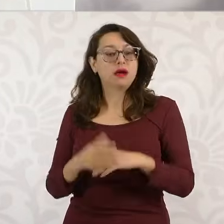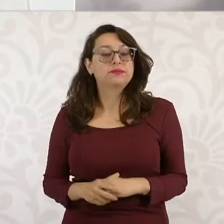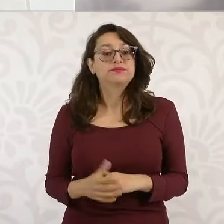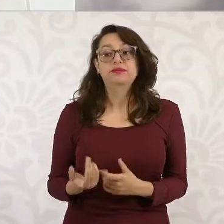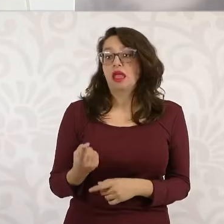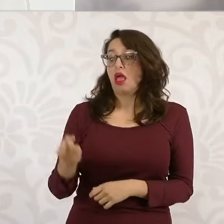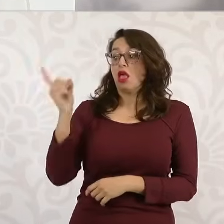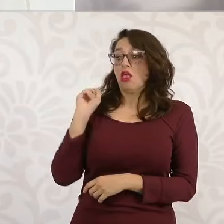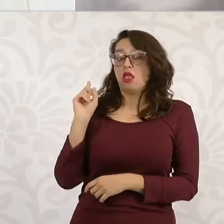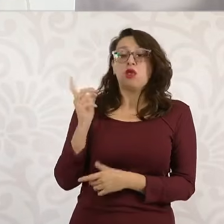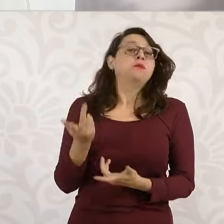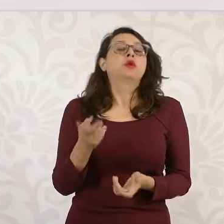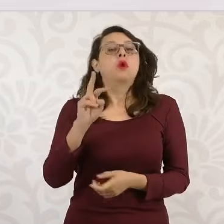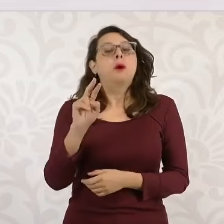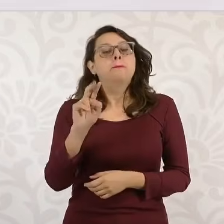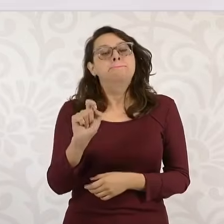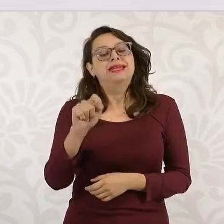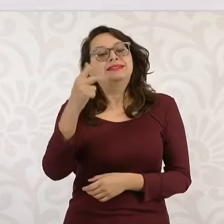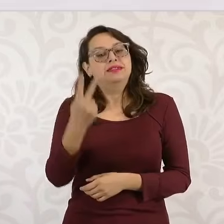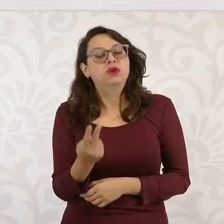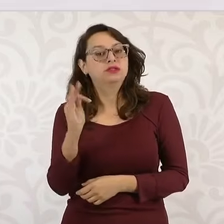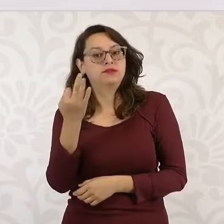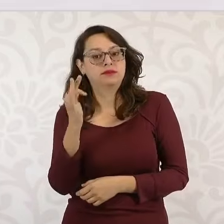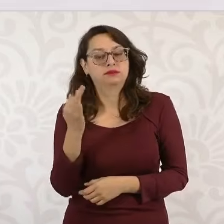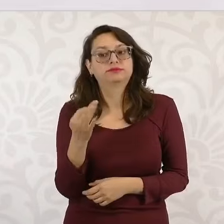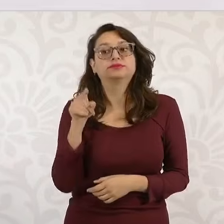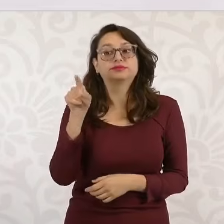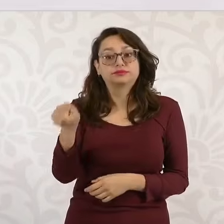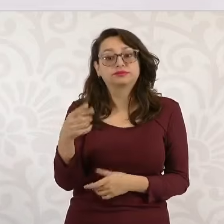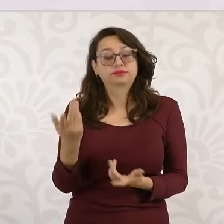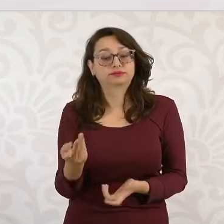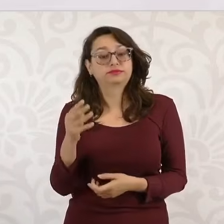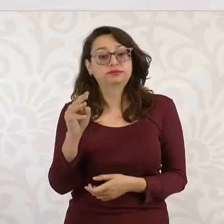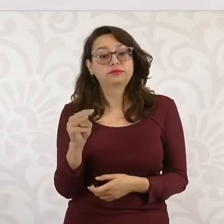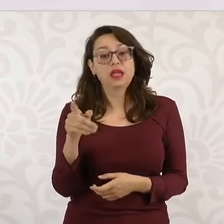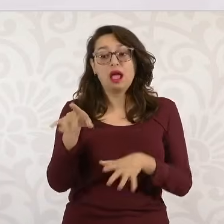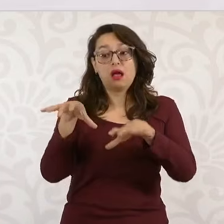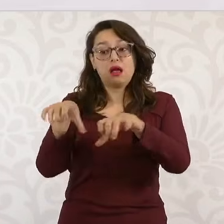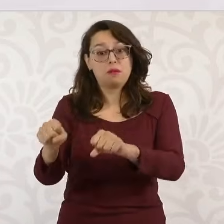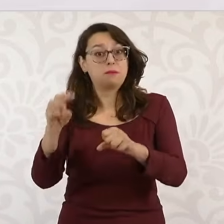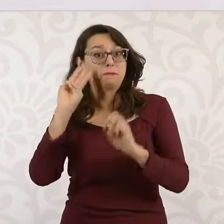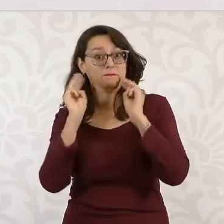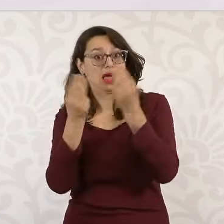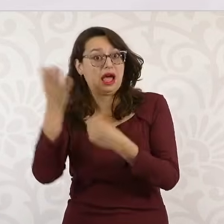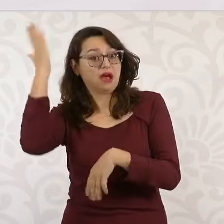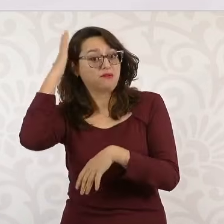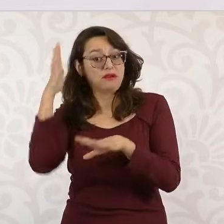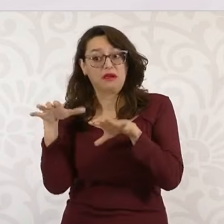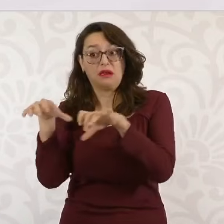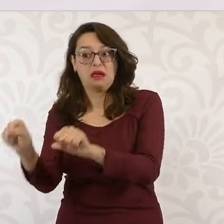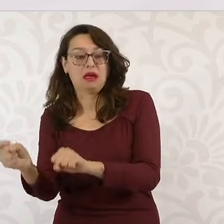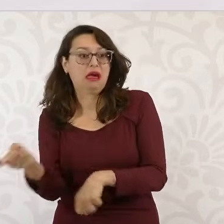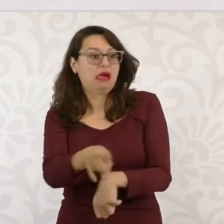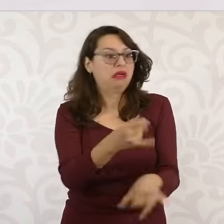luego del operativo para capturar a Nemesio Rubén Oseguera, medios de comunicación, comentócratas, políticos y usuarios